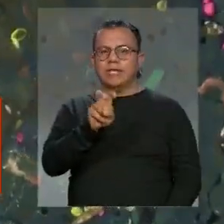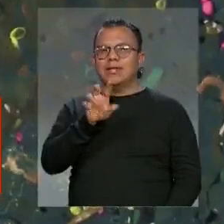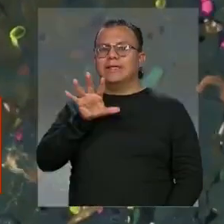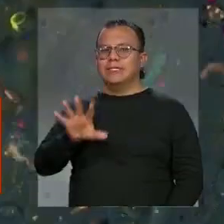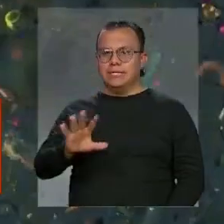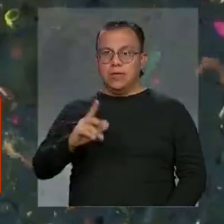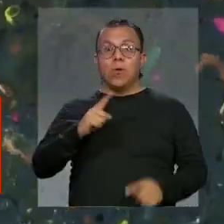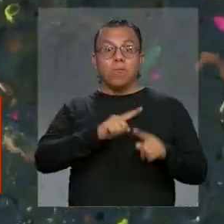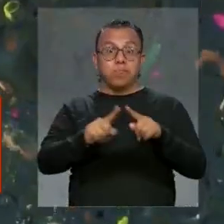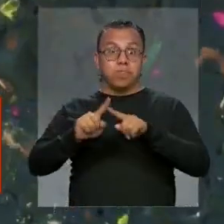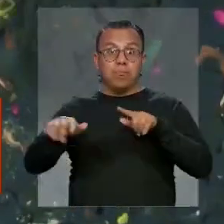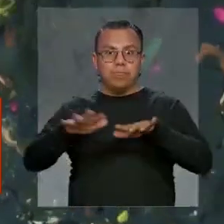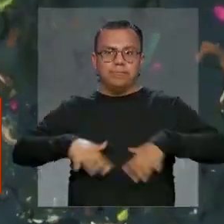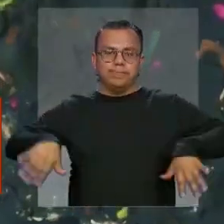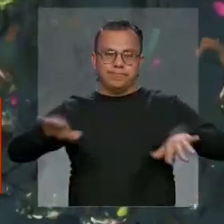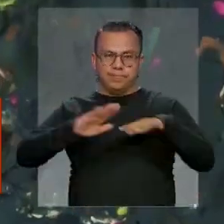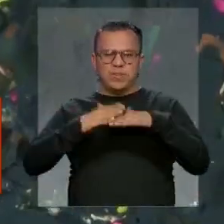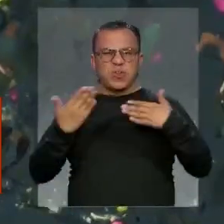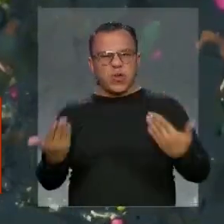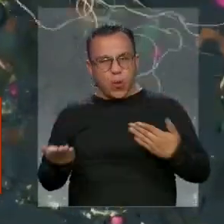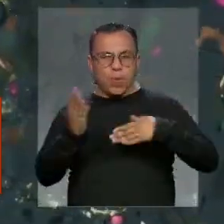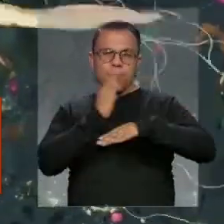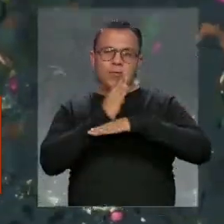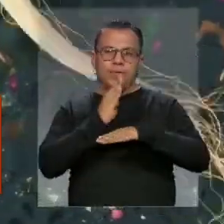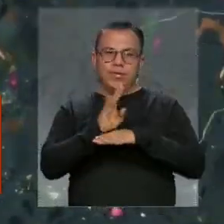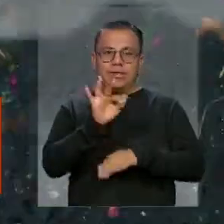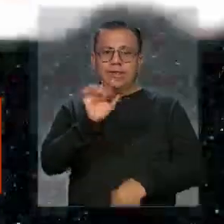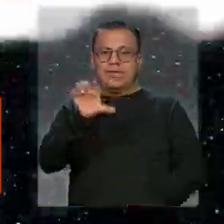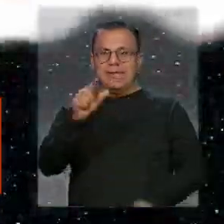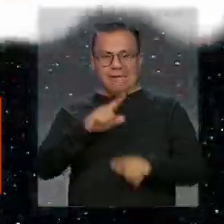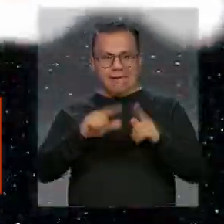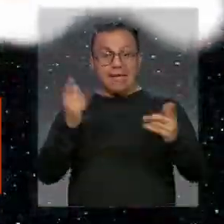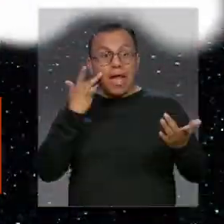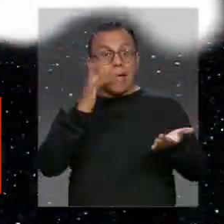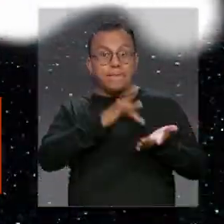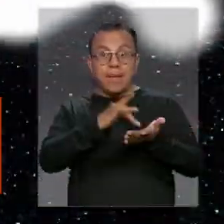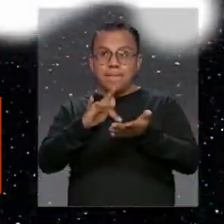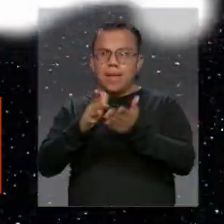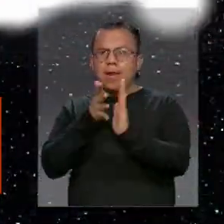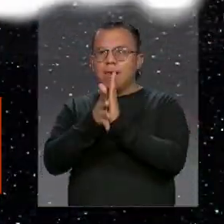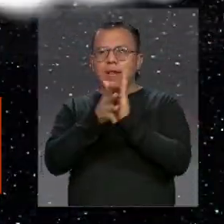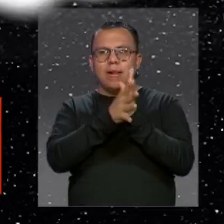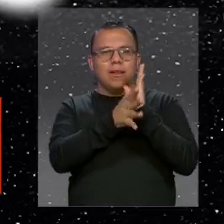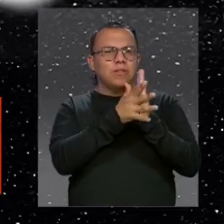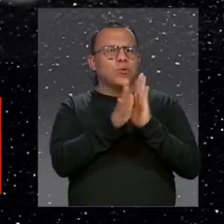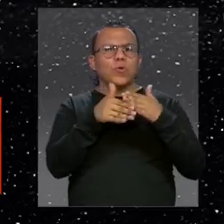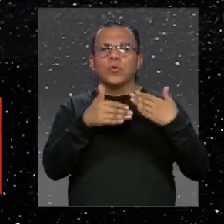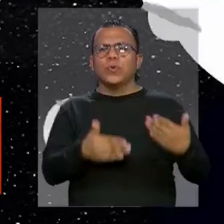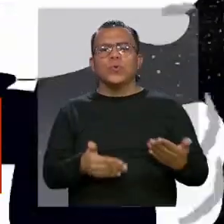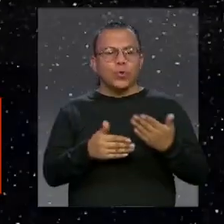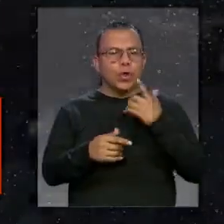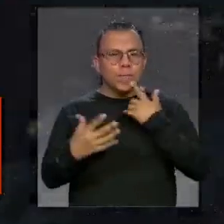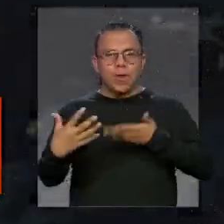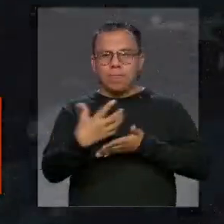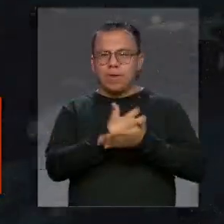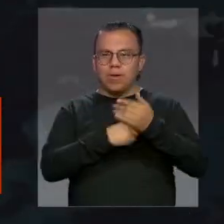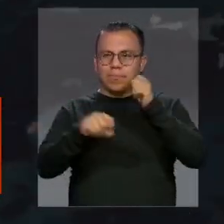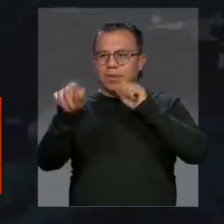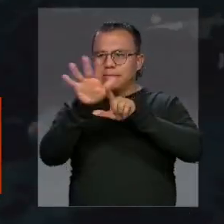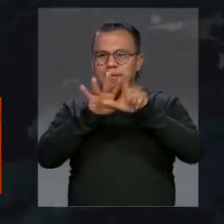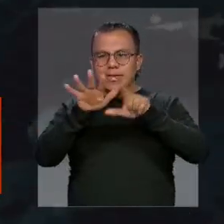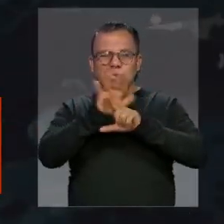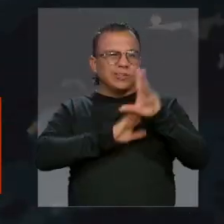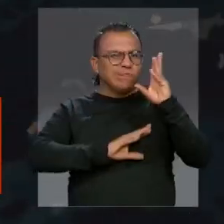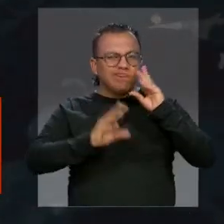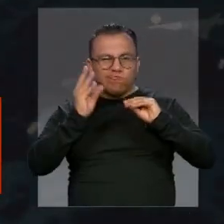obras del espacio Videoteca Local, inscritas por capitalinos que cuentan sus historias a través de una compilación de videos